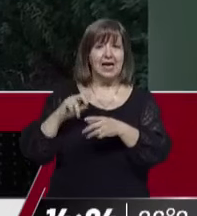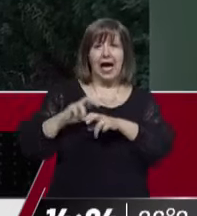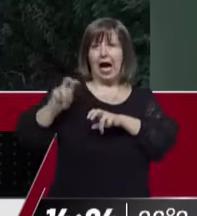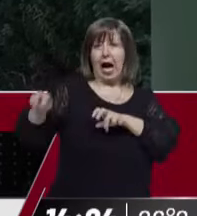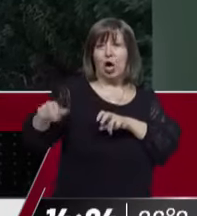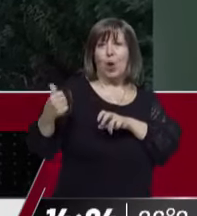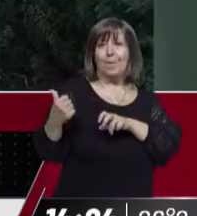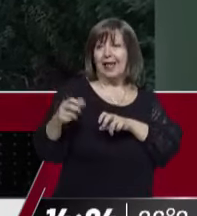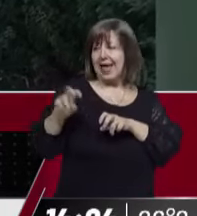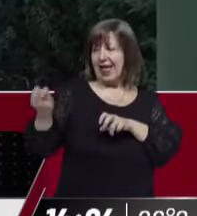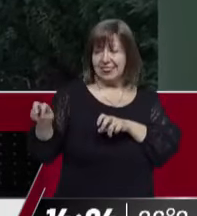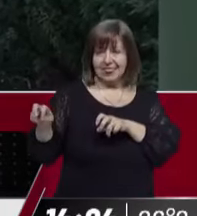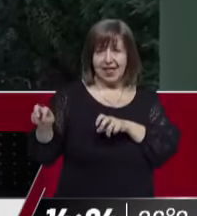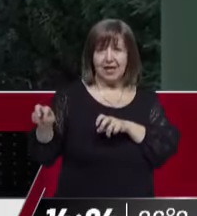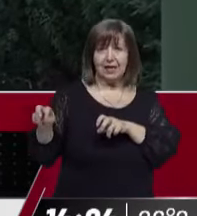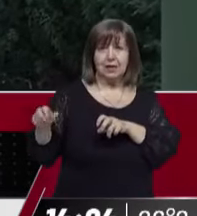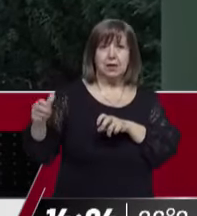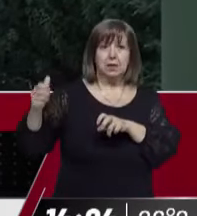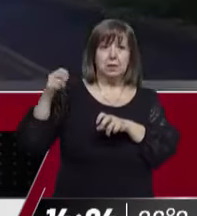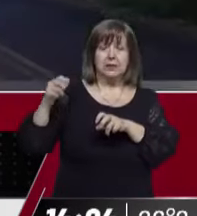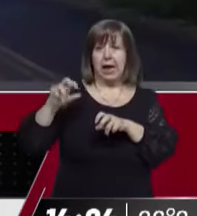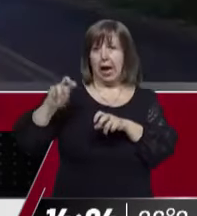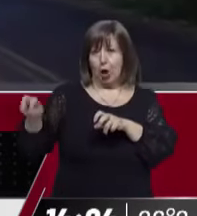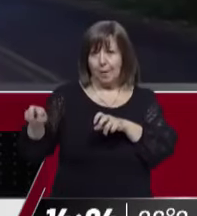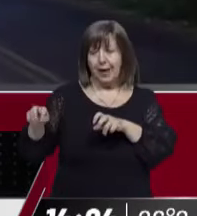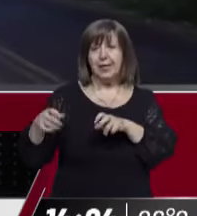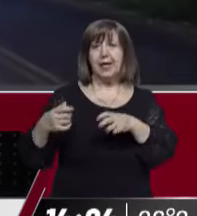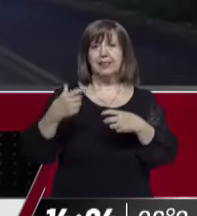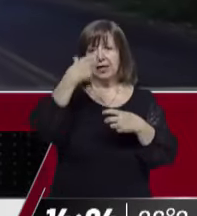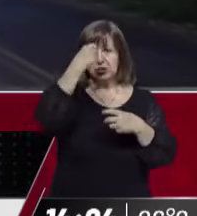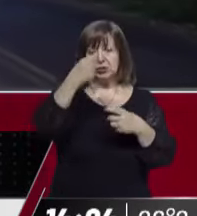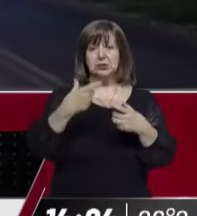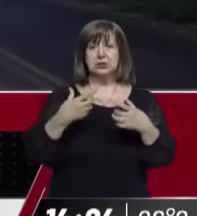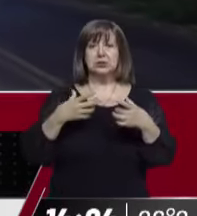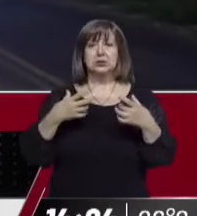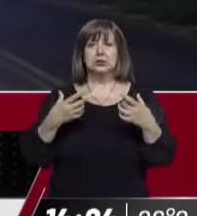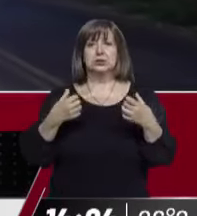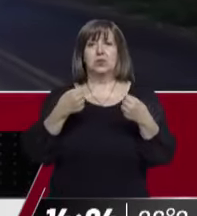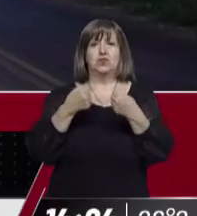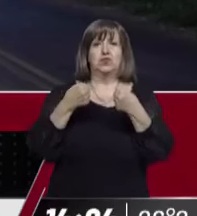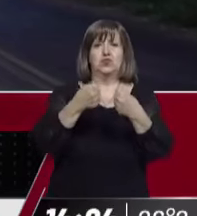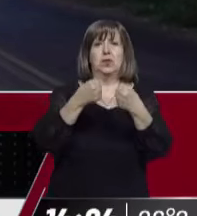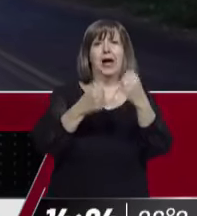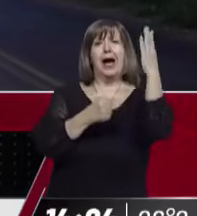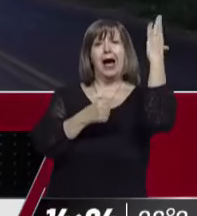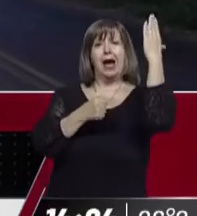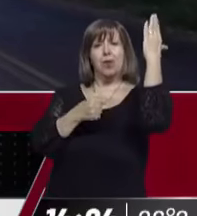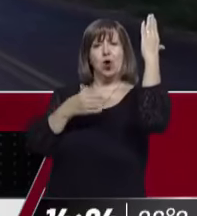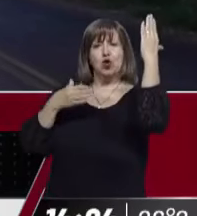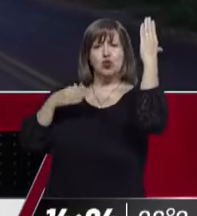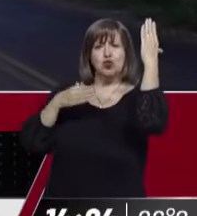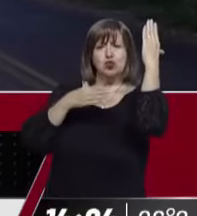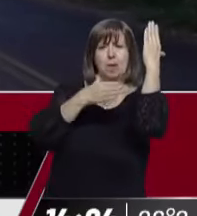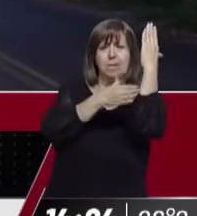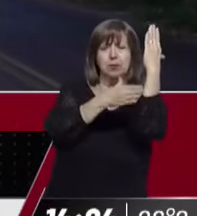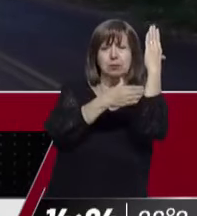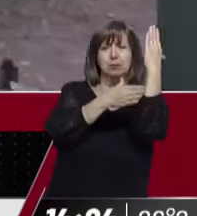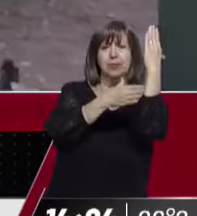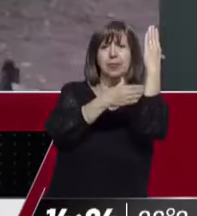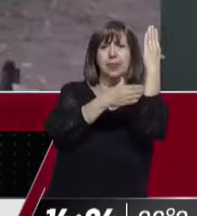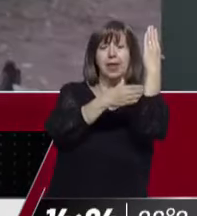amigos, conocidos han hecho también lo que ha sido su dolor, su despedida a través de las redes sociales, como lo hemos visto. En este caso, el